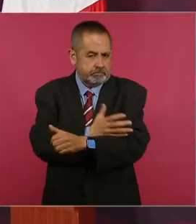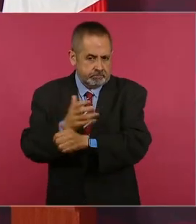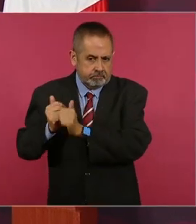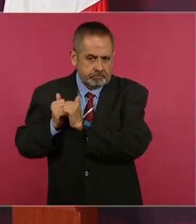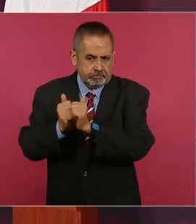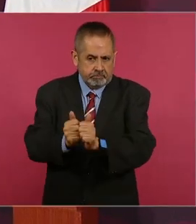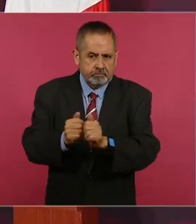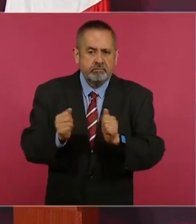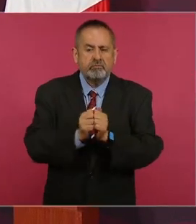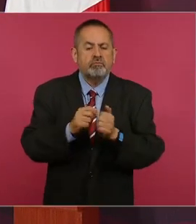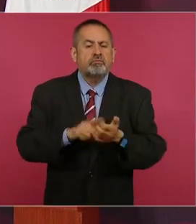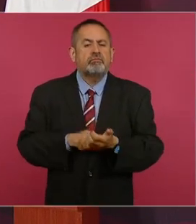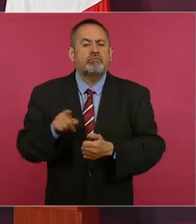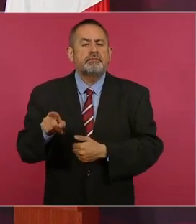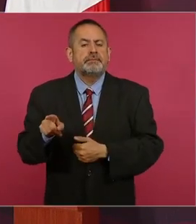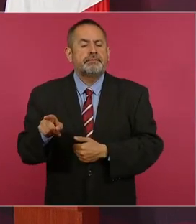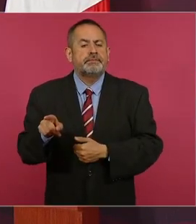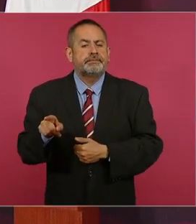el